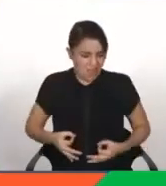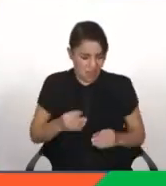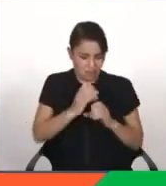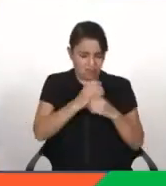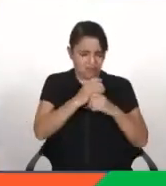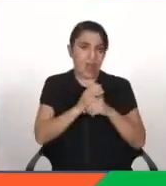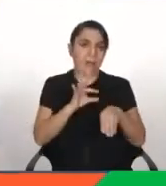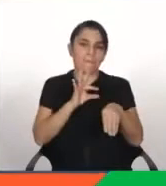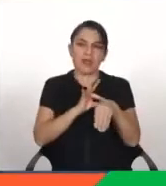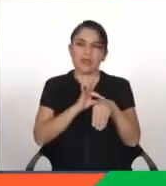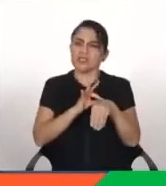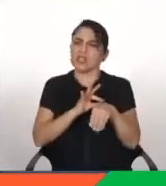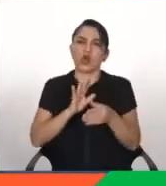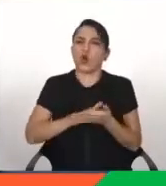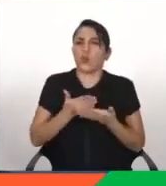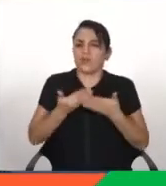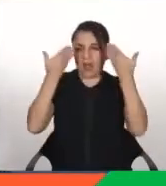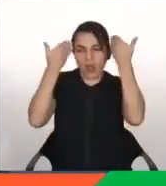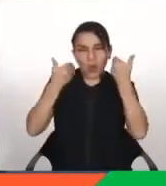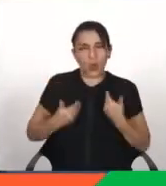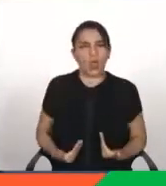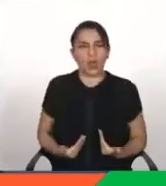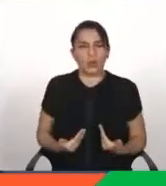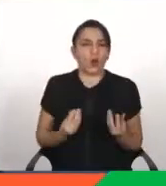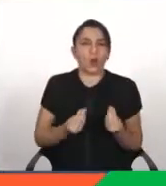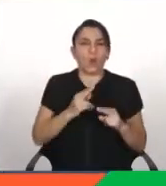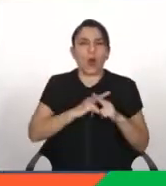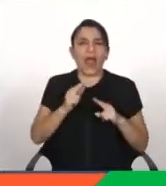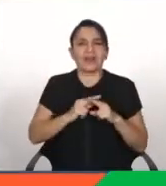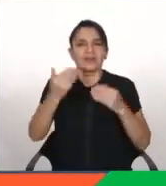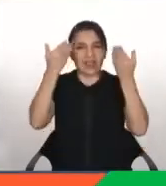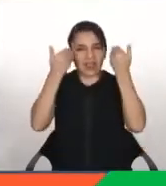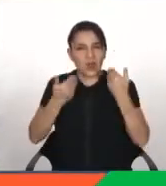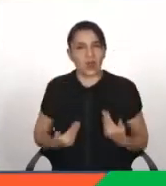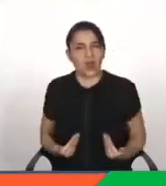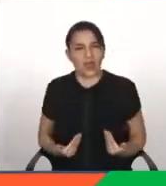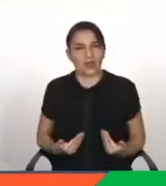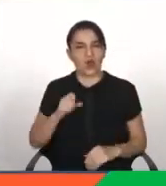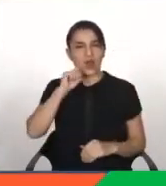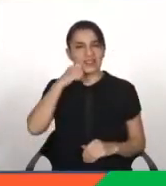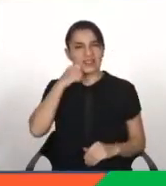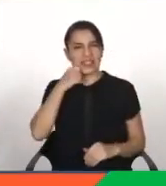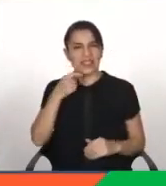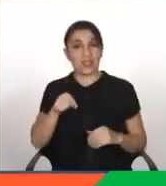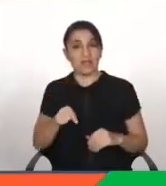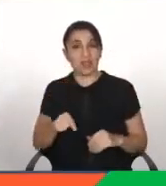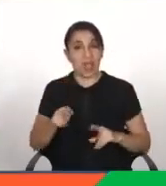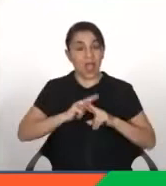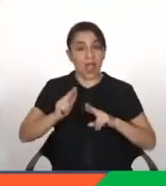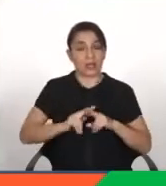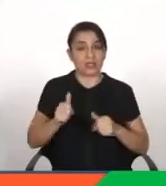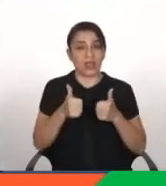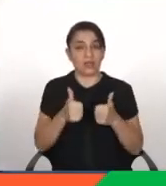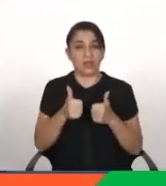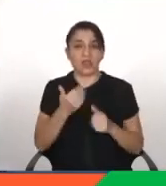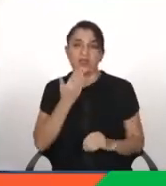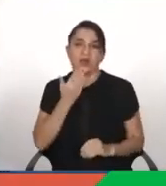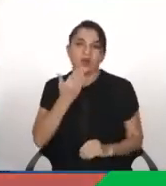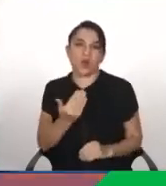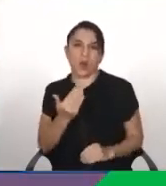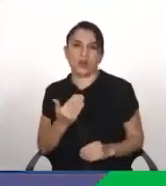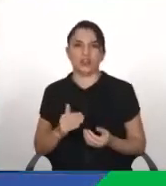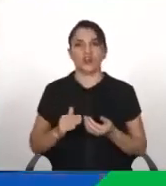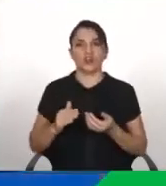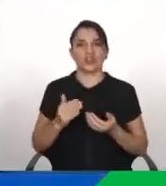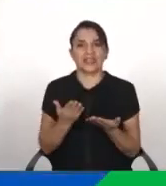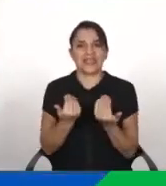tu cuerpo, cómo funciona en general esta ciencia, también te permite ser escéptico o escéptica a la hora de cuando te intentan vender, por ejemplo, una